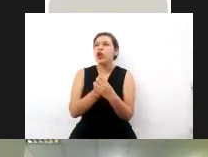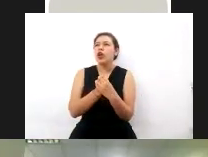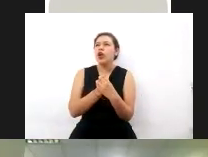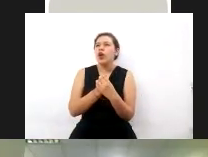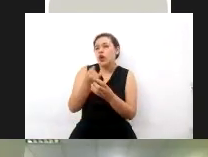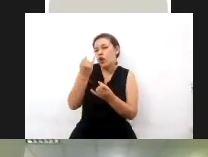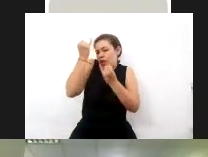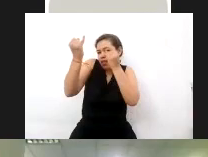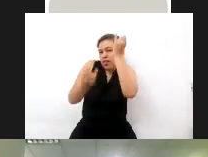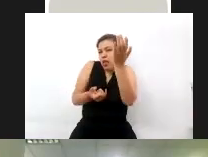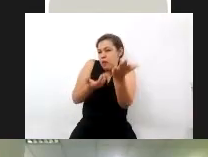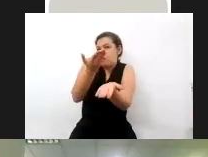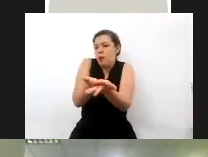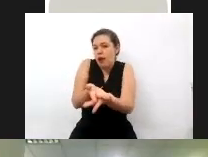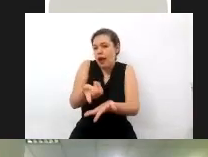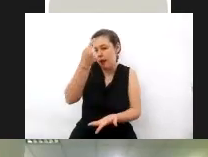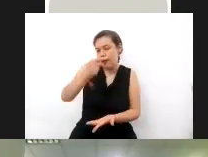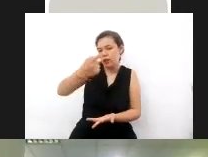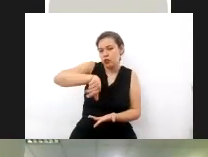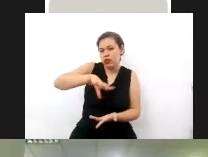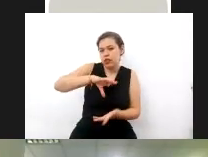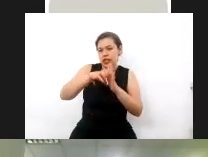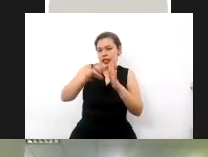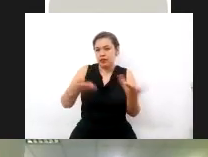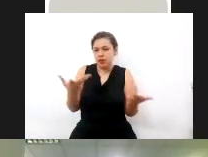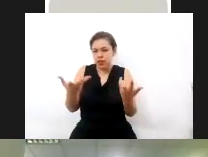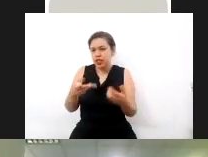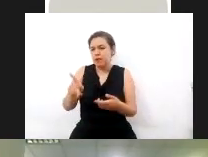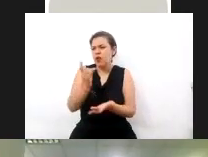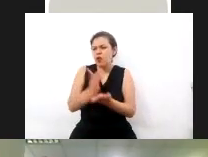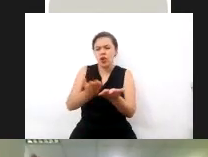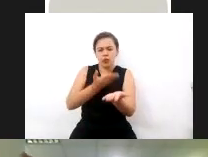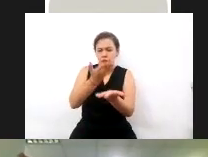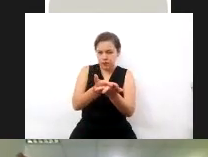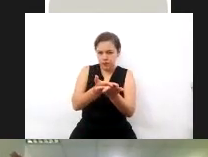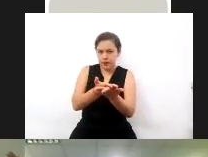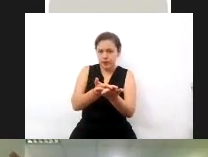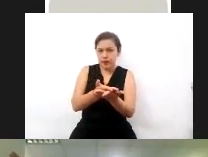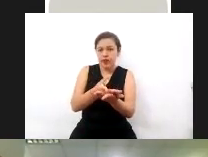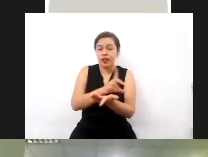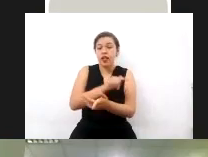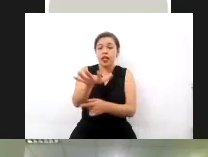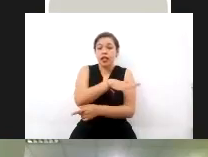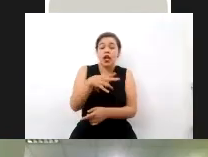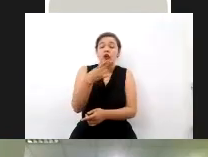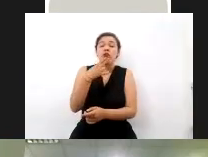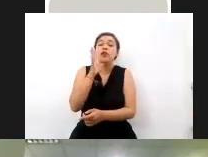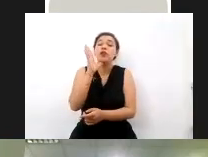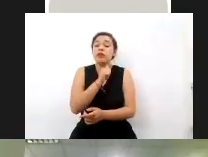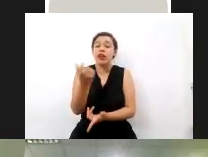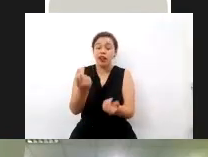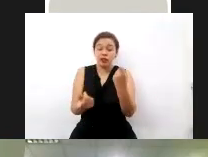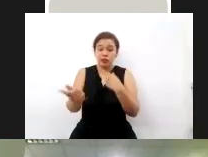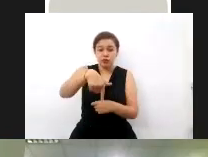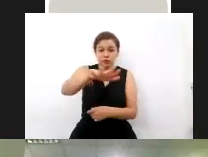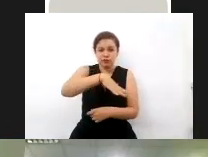para que ustedes puedan ejemplificar. Las zonas que no se deben ocupar, en algunos lugares, si ustedes han observado,